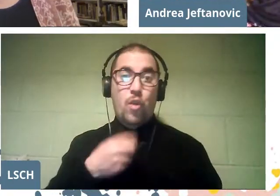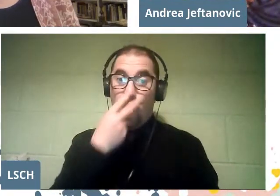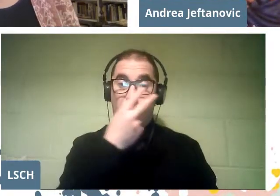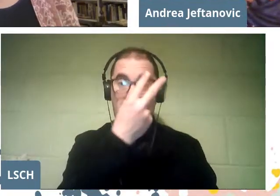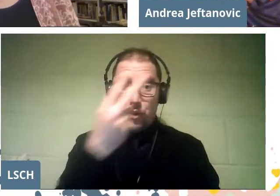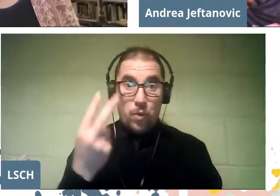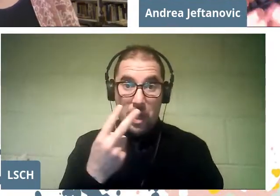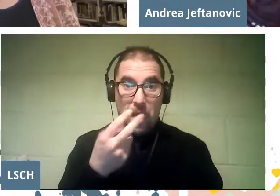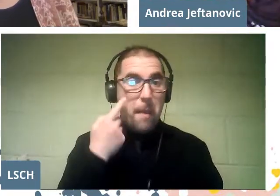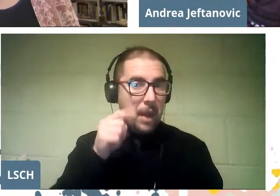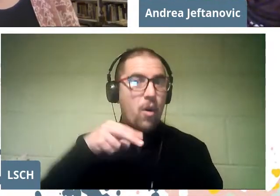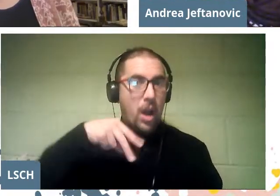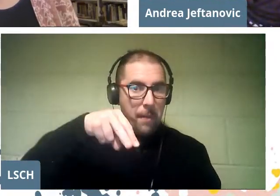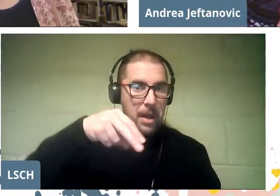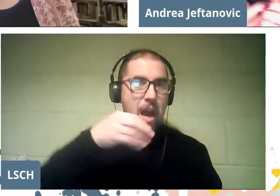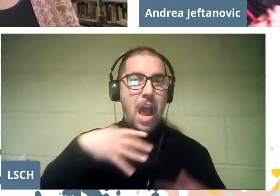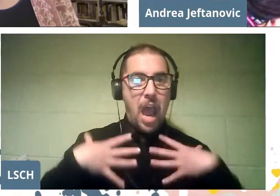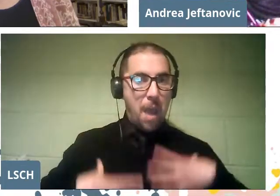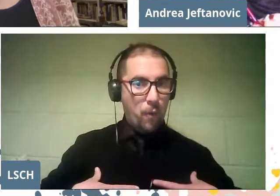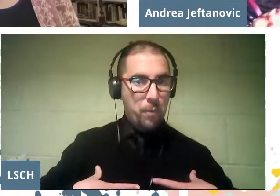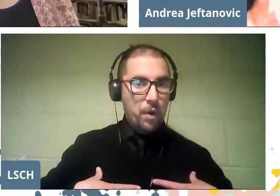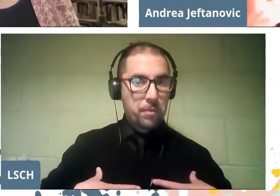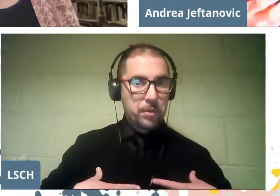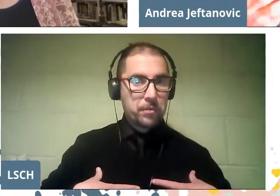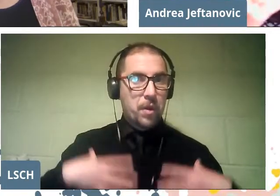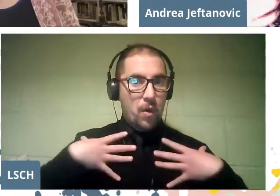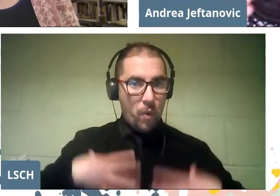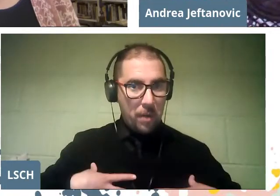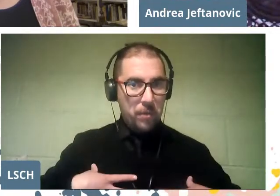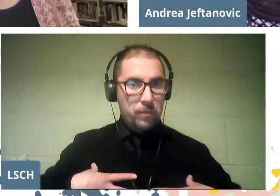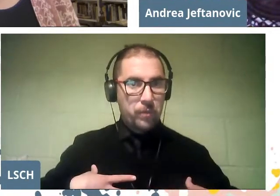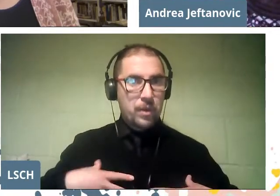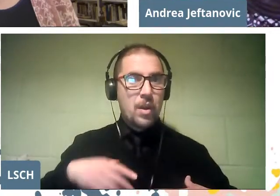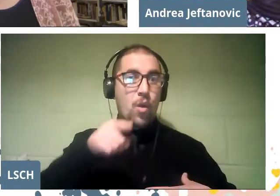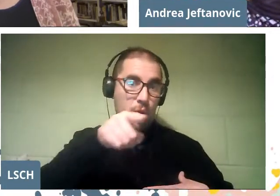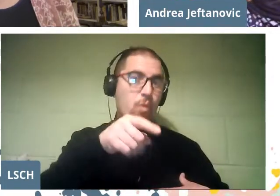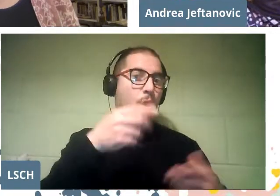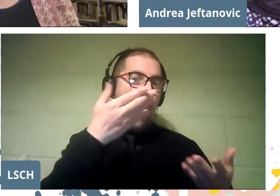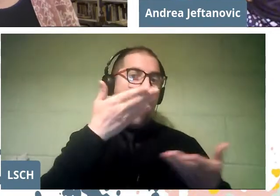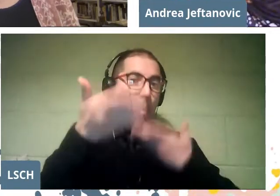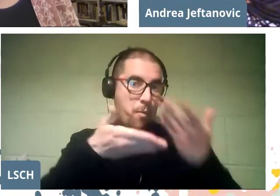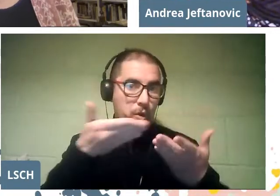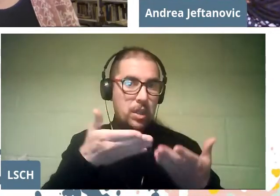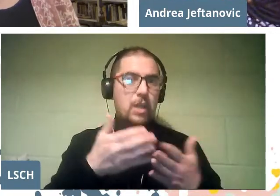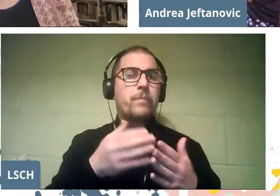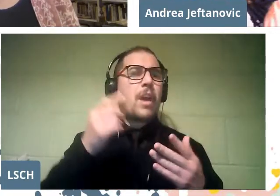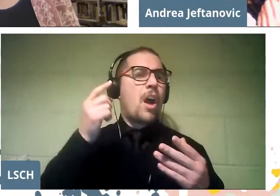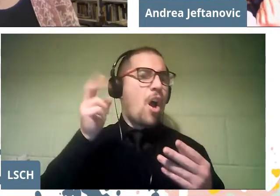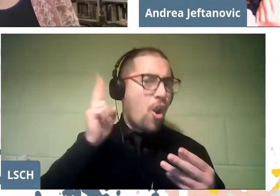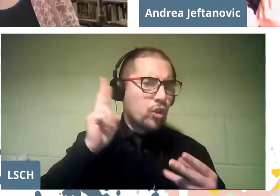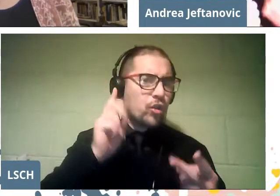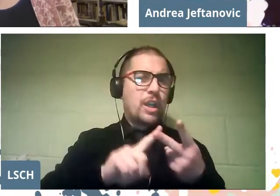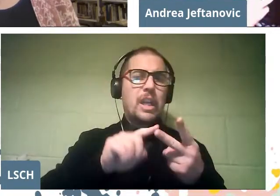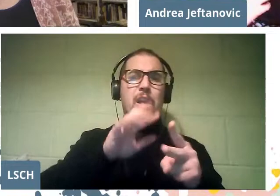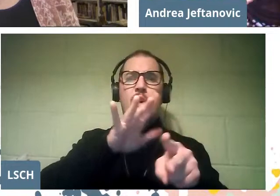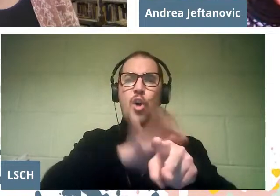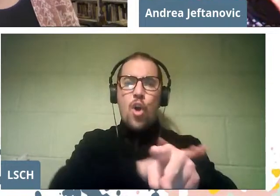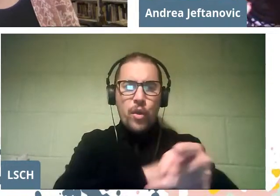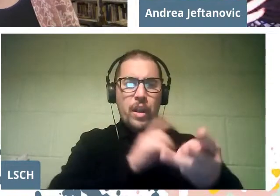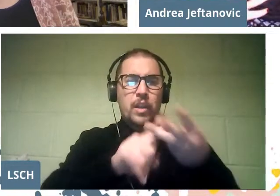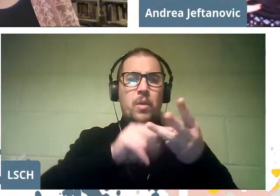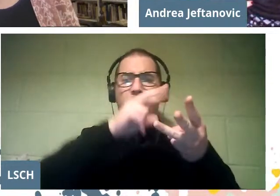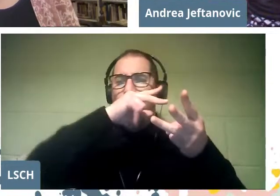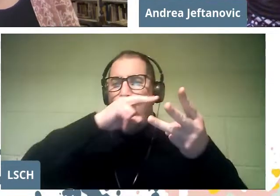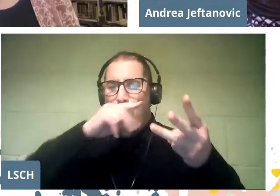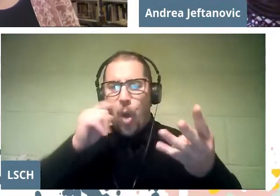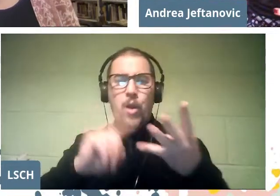pero en realidad caminar es sinestésico. Tú, Miriam, que eres músico, ¿verdad? Tiene que ver con los sonidos, con las texturas, con los